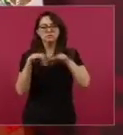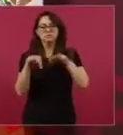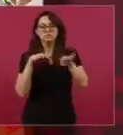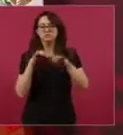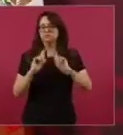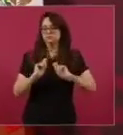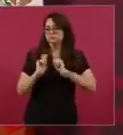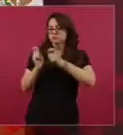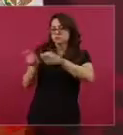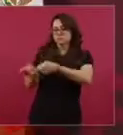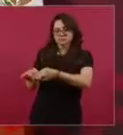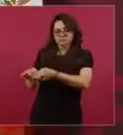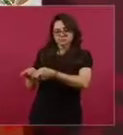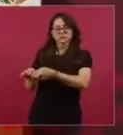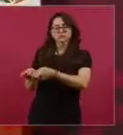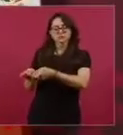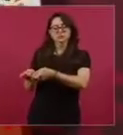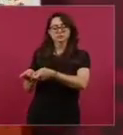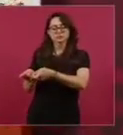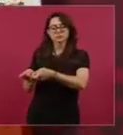a quienes